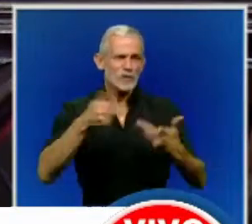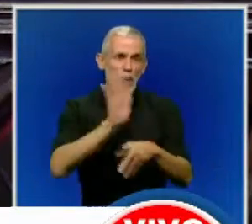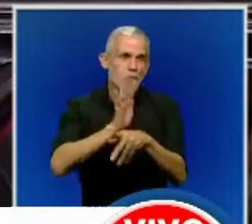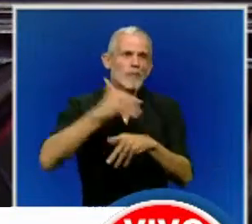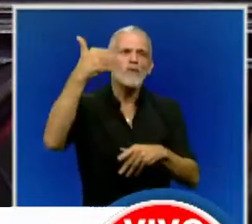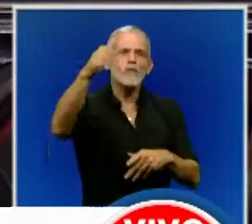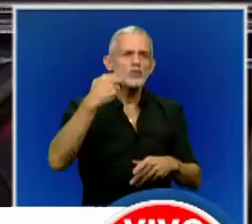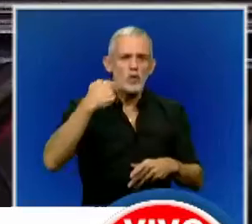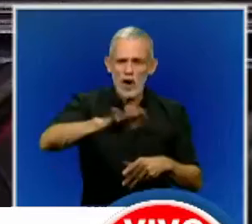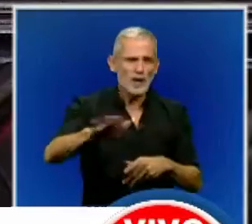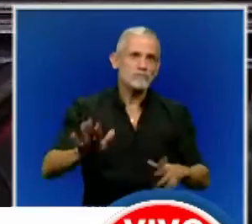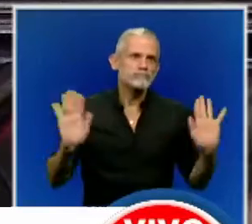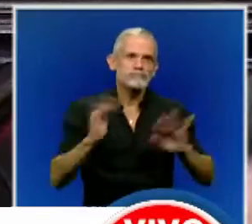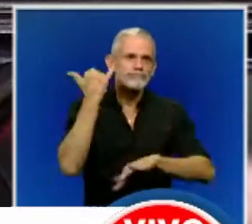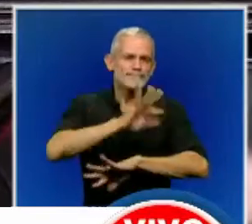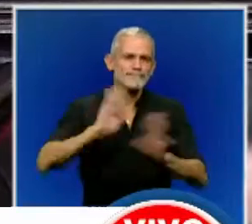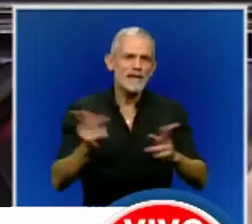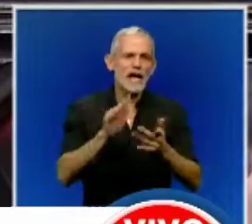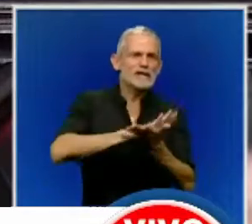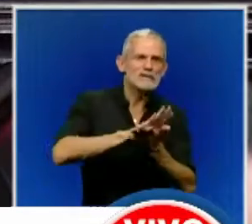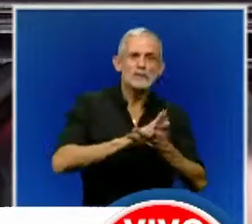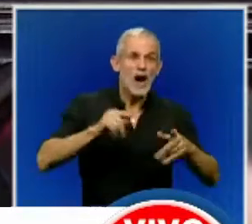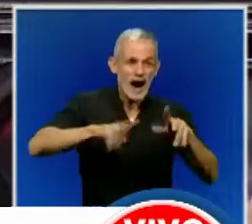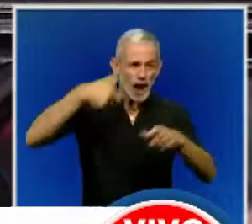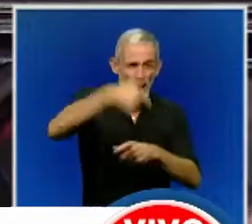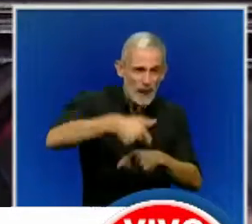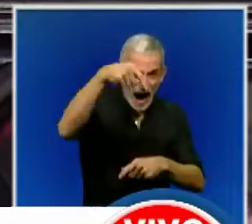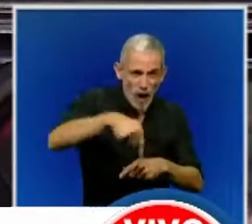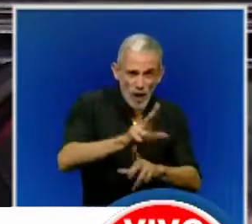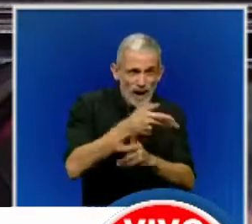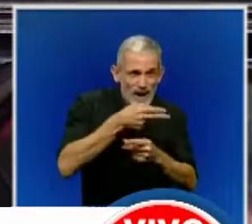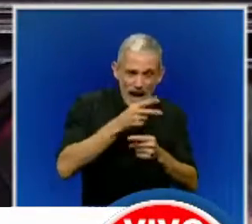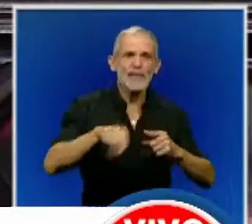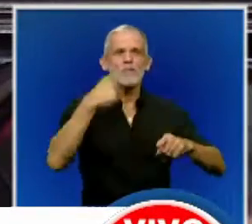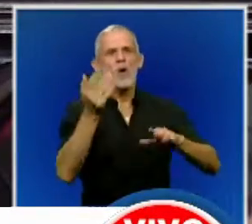el futuro porque lo que no reparamos y no invertimos hoy va a